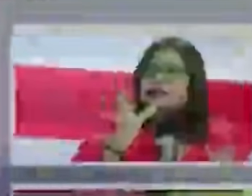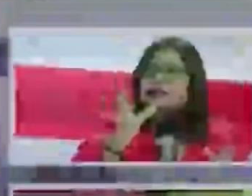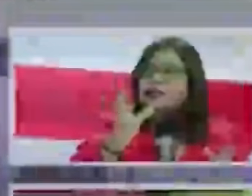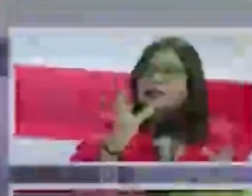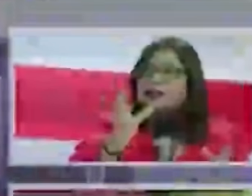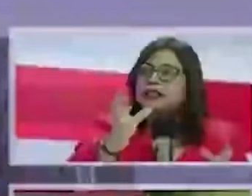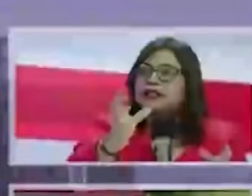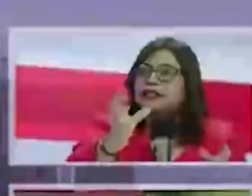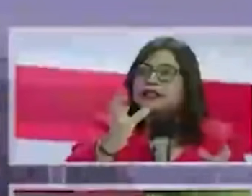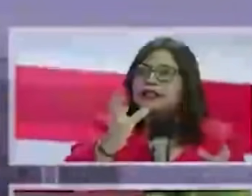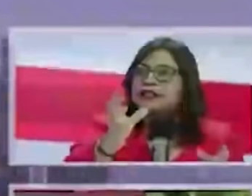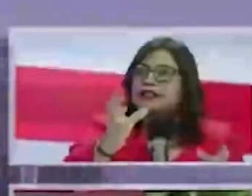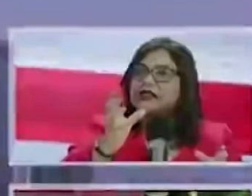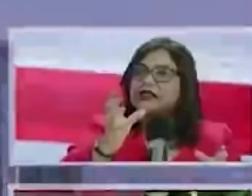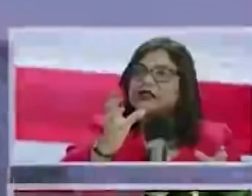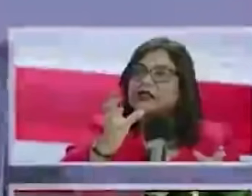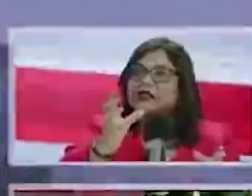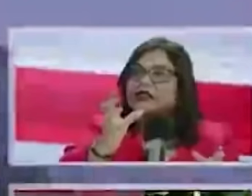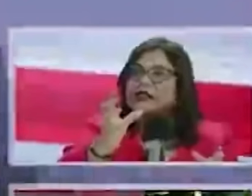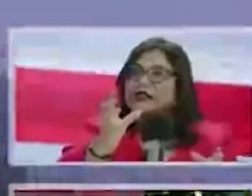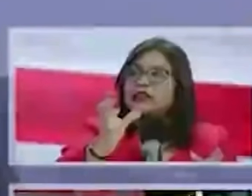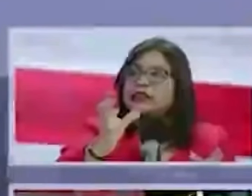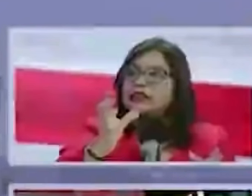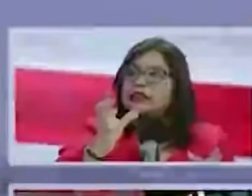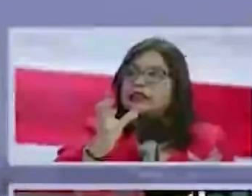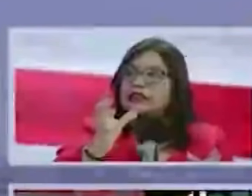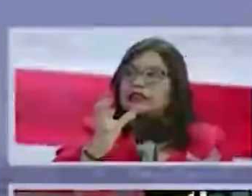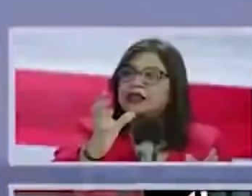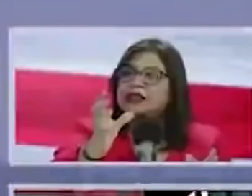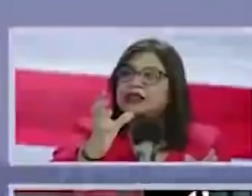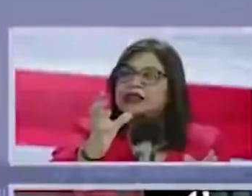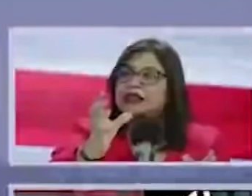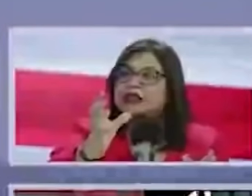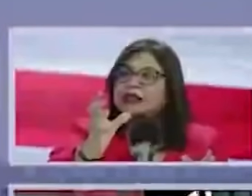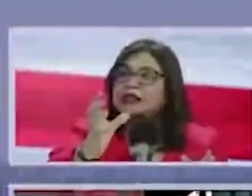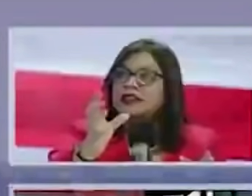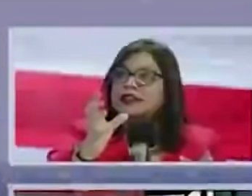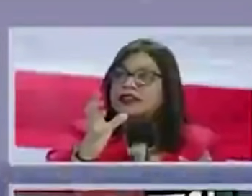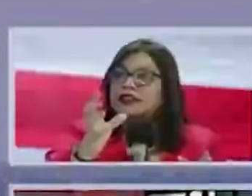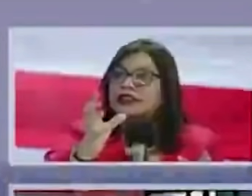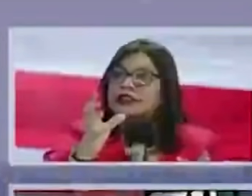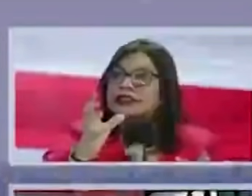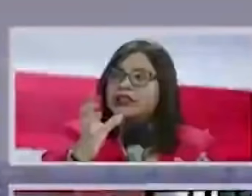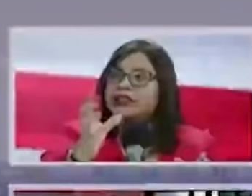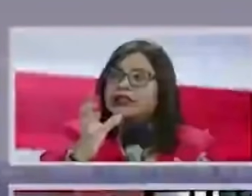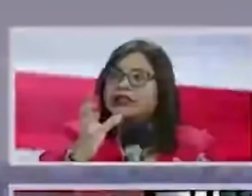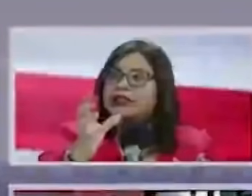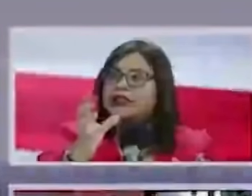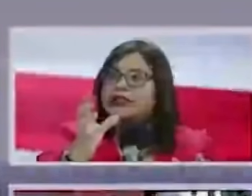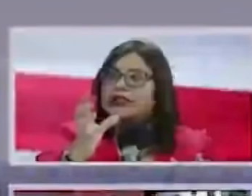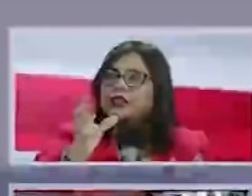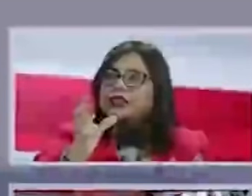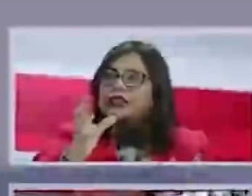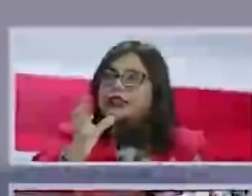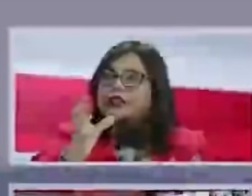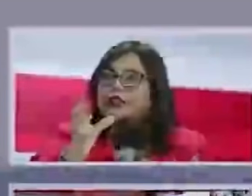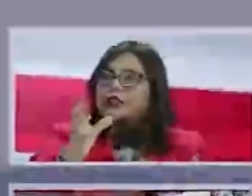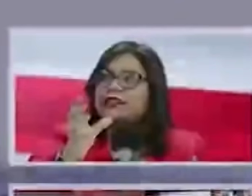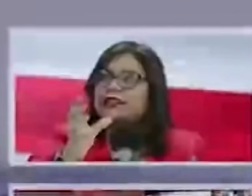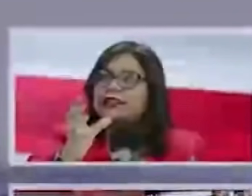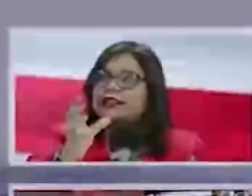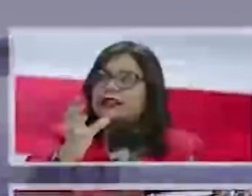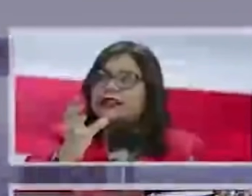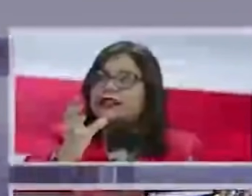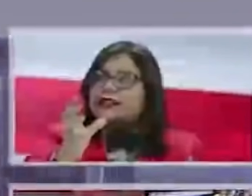una remuneración. Y es por eso que la resolución que admite la candidatura de esa fórmula presidencial se limita a